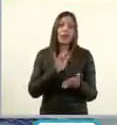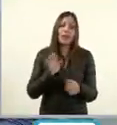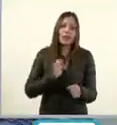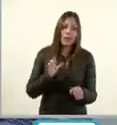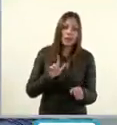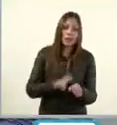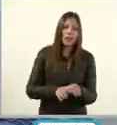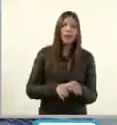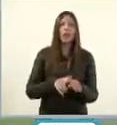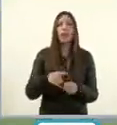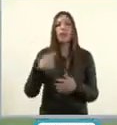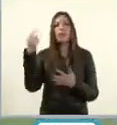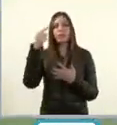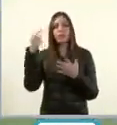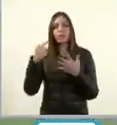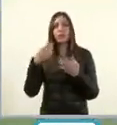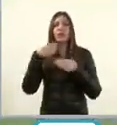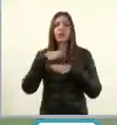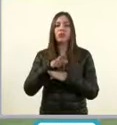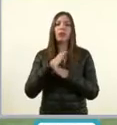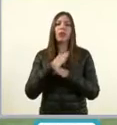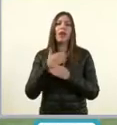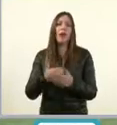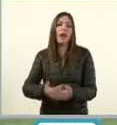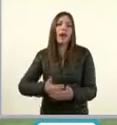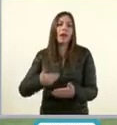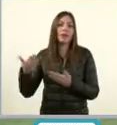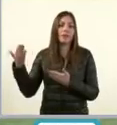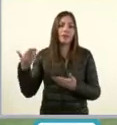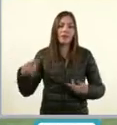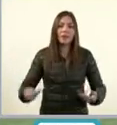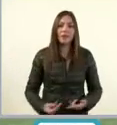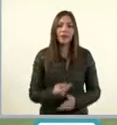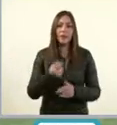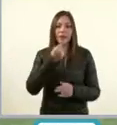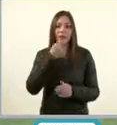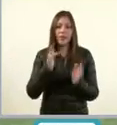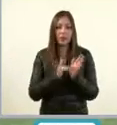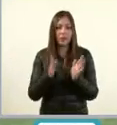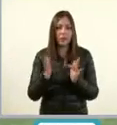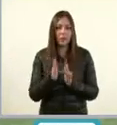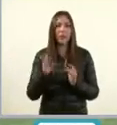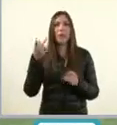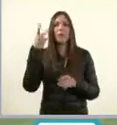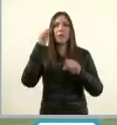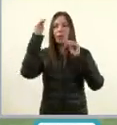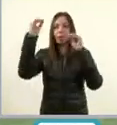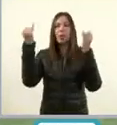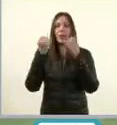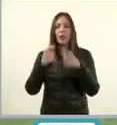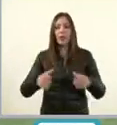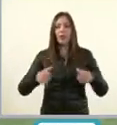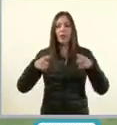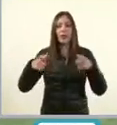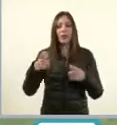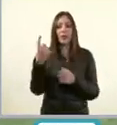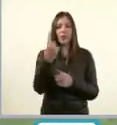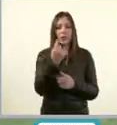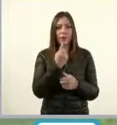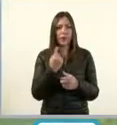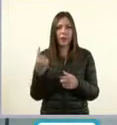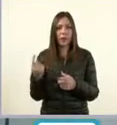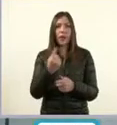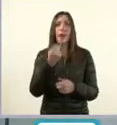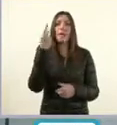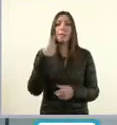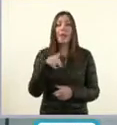a los ciclos litúrgicos normales. Se adorna la iglesia también con una corona de Adviento, pero aquí hay algo bien interesante.